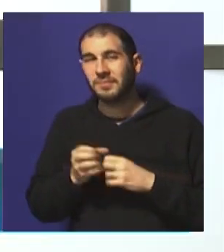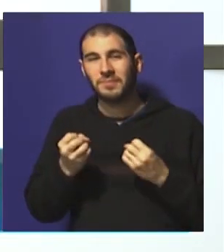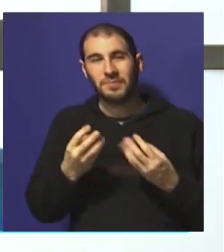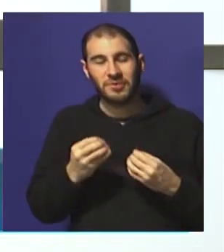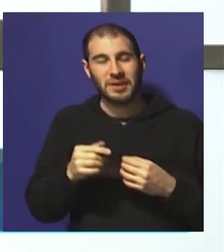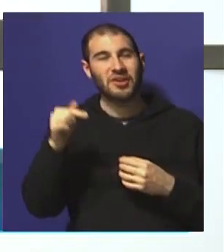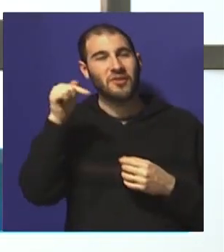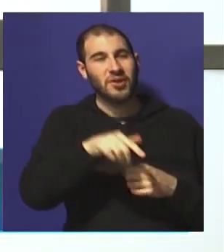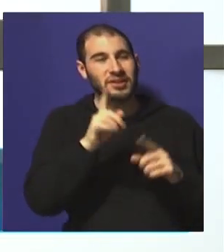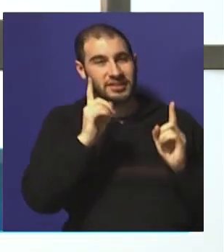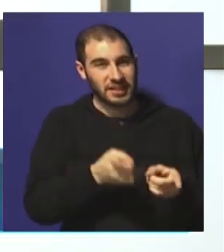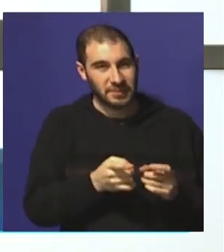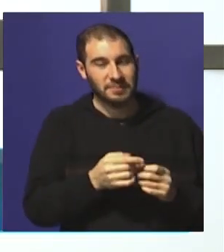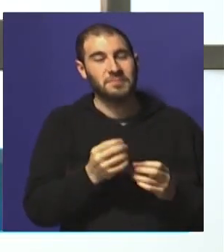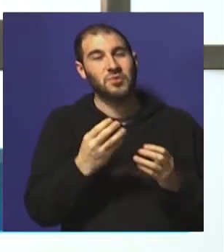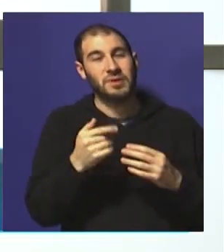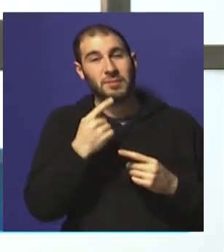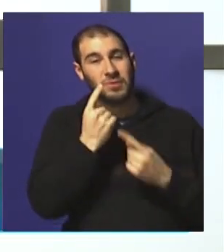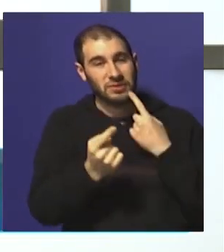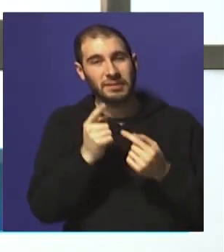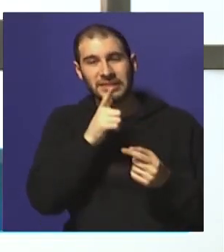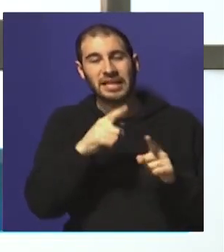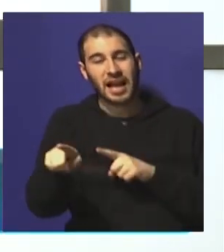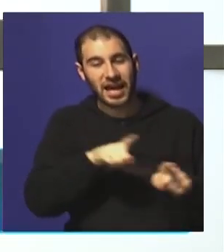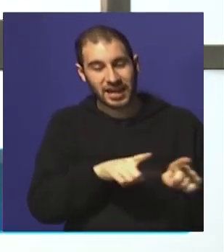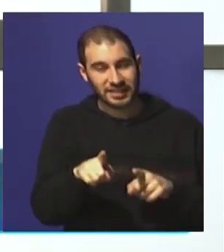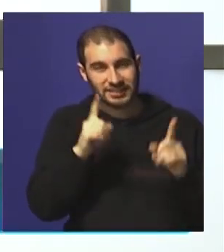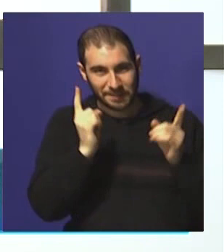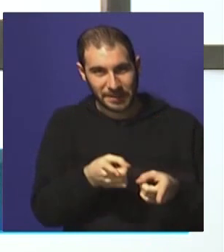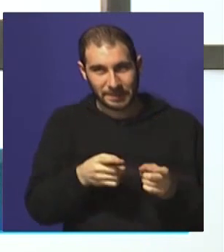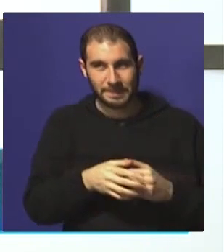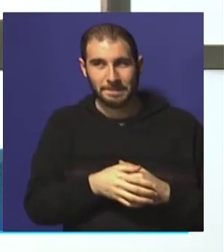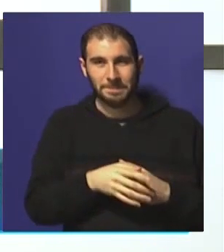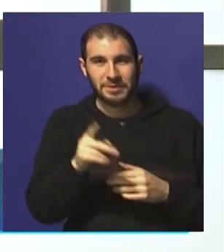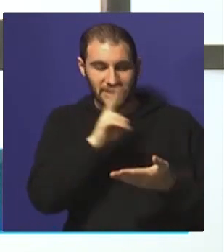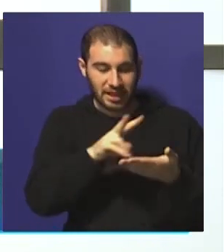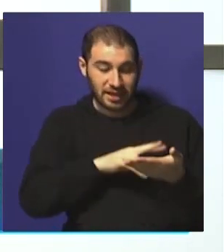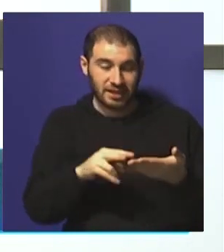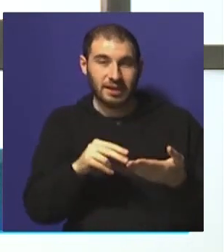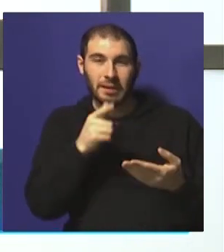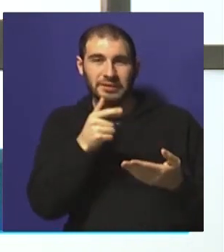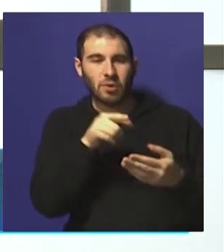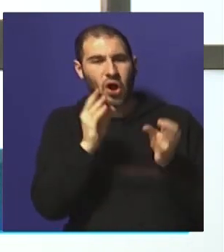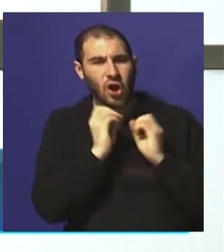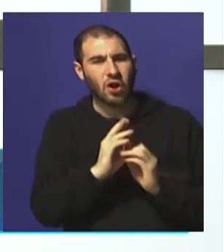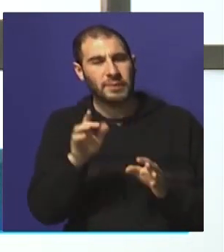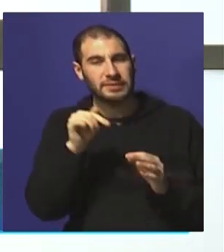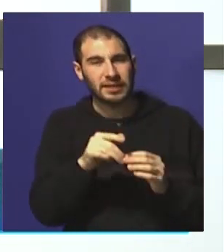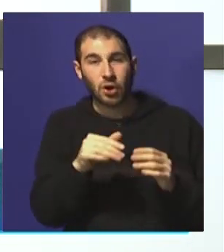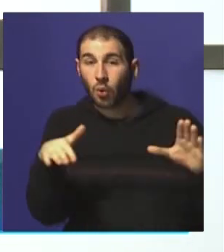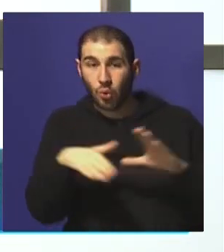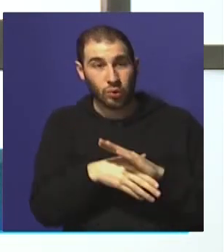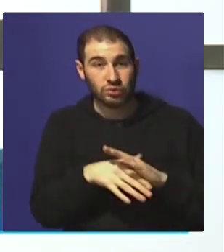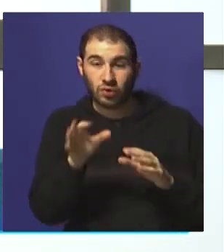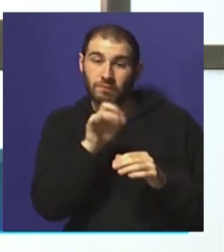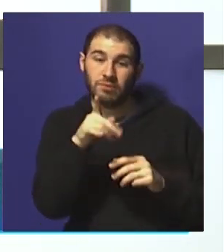Buenísimo. Vos, además, está bueno también indagar como en tu carrera. Leyendo un poquito veo como que empezaste un poco de casualidad, o